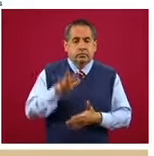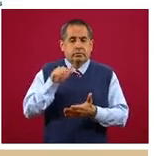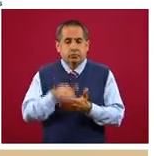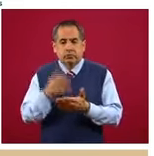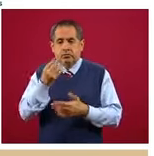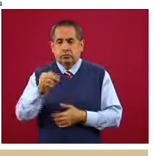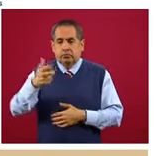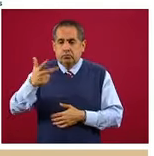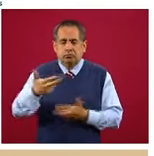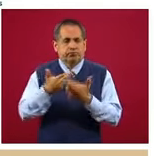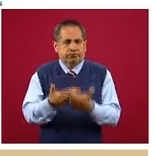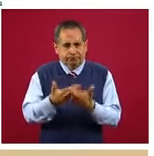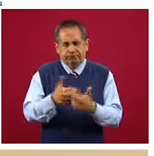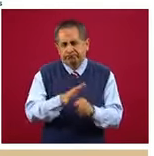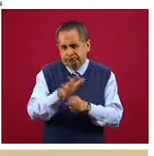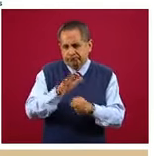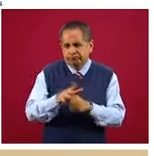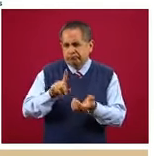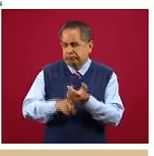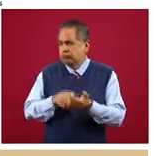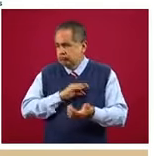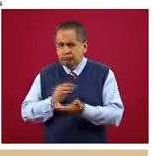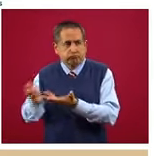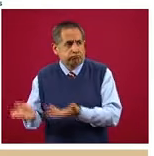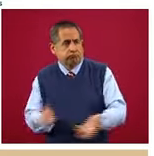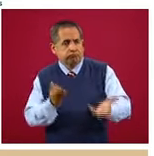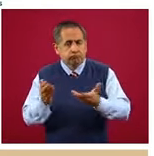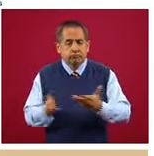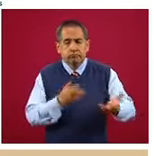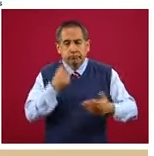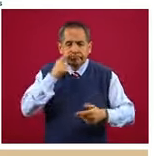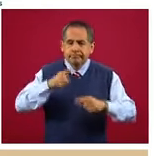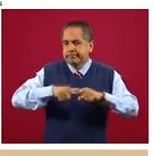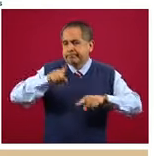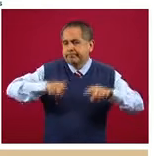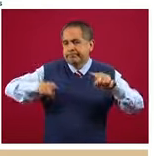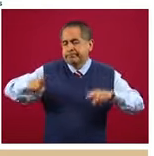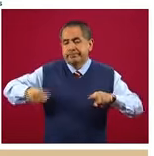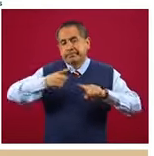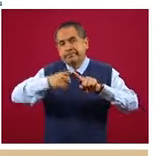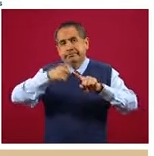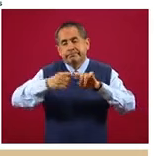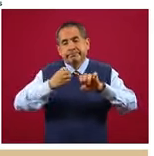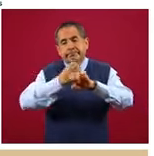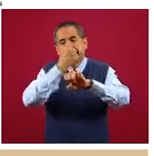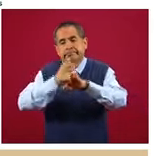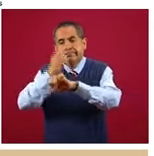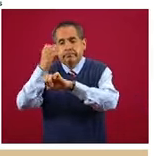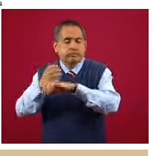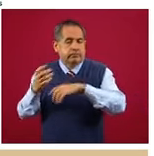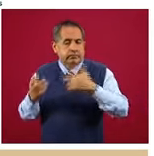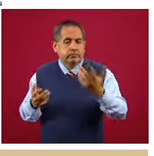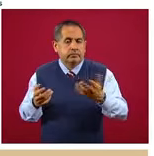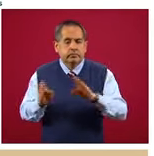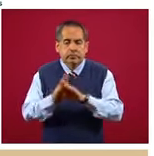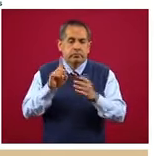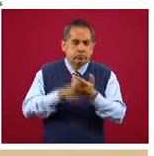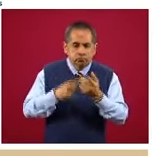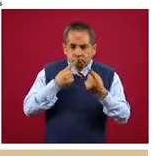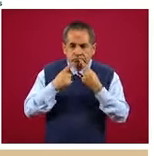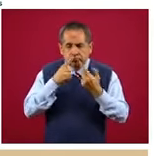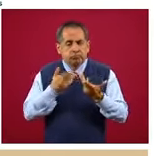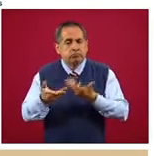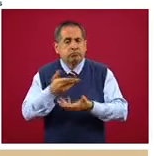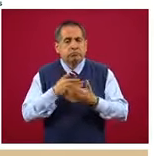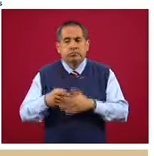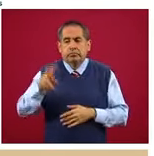camas de este tipo todavía disponibles, pero nuevamente vemos cómo esto varía dependiendo del estado en el cual analizamos la